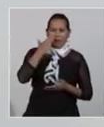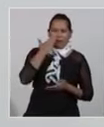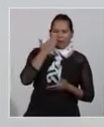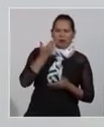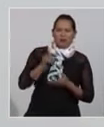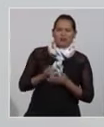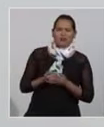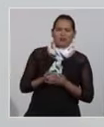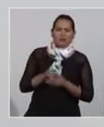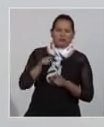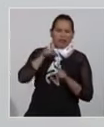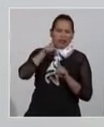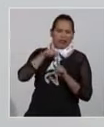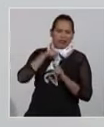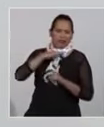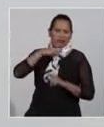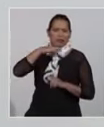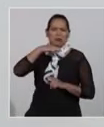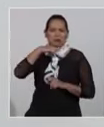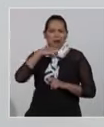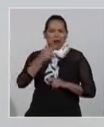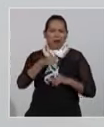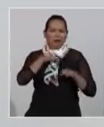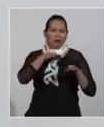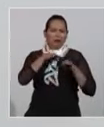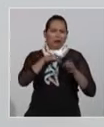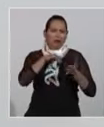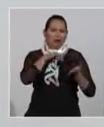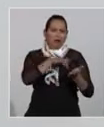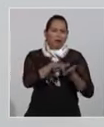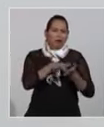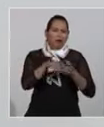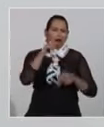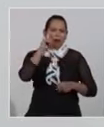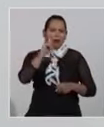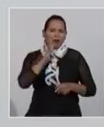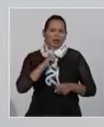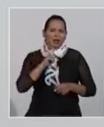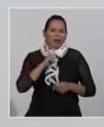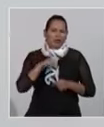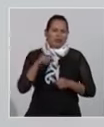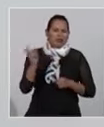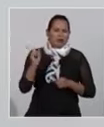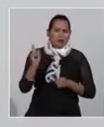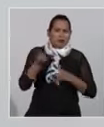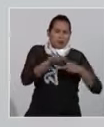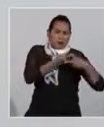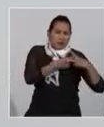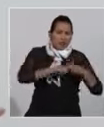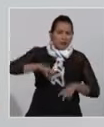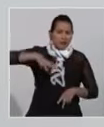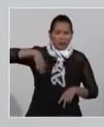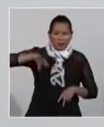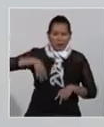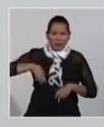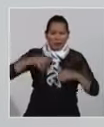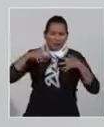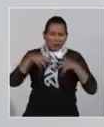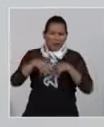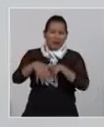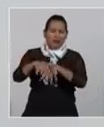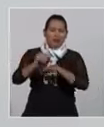muy preocupado por trabajar por las mujeres y por su seguridad, si desde el inicio de esta contienda electoral ha hecho